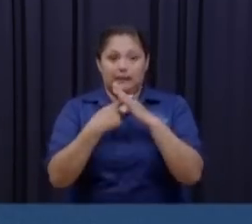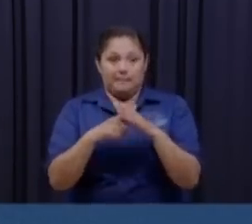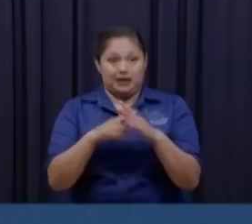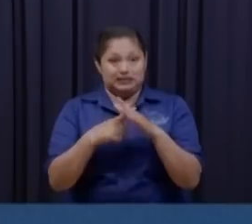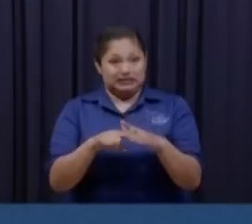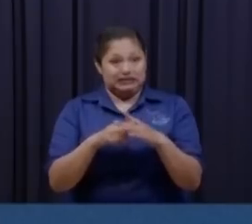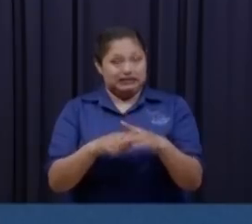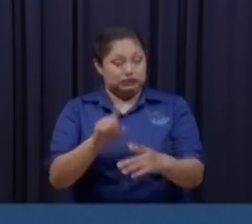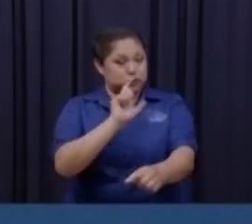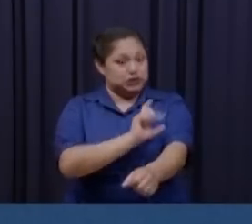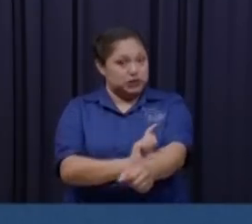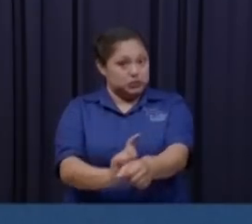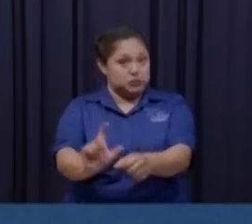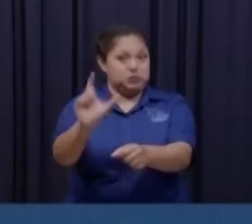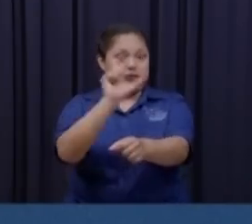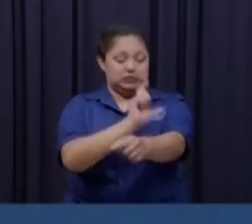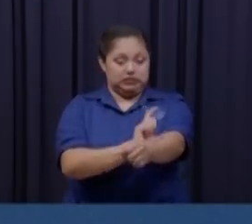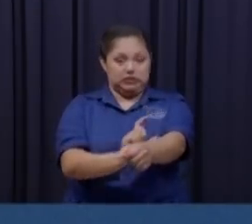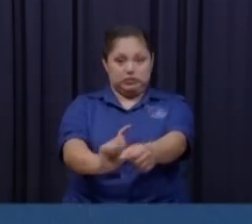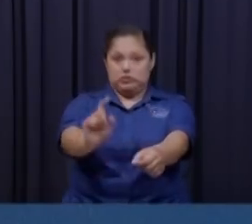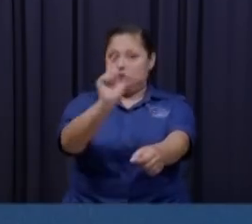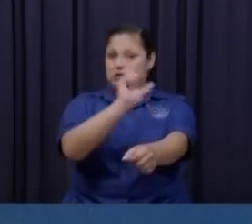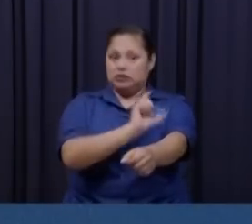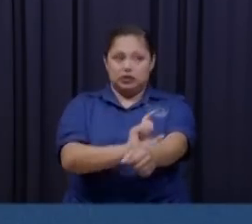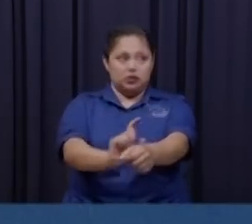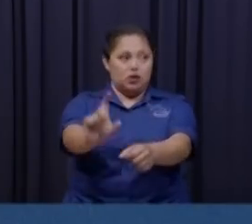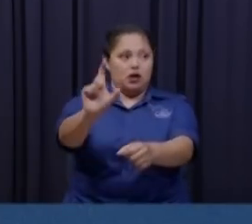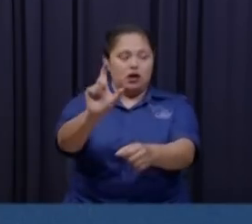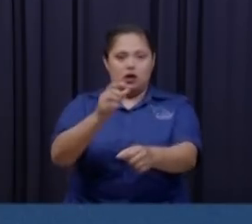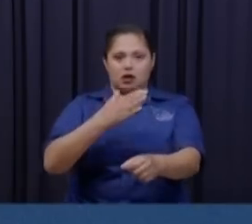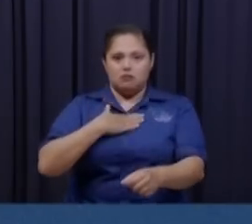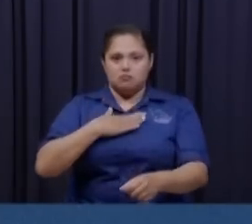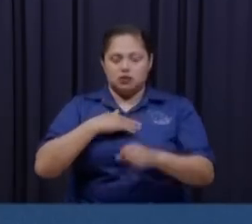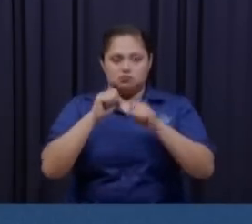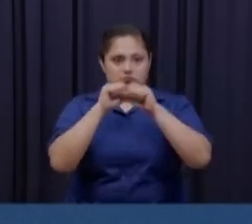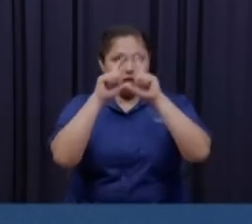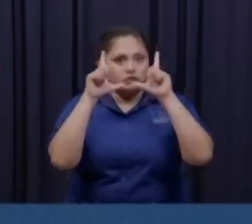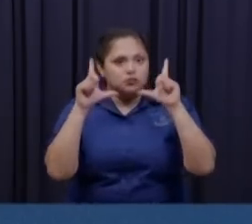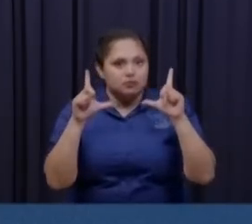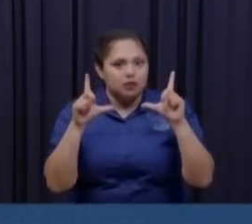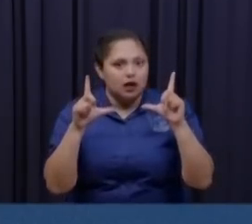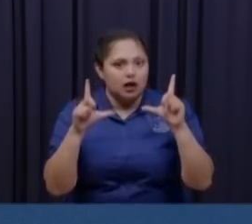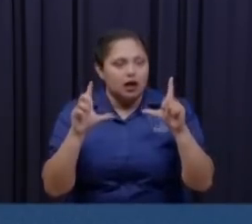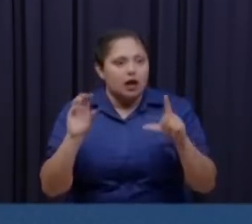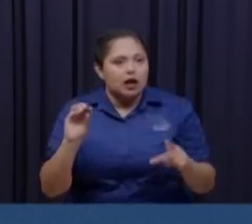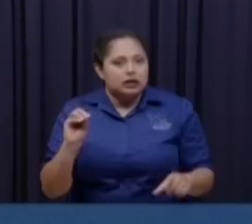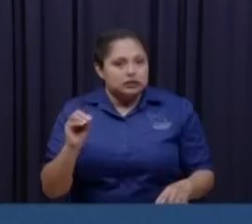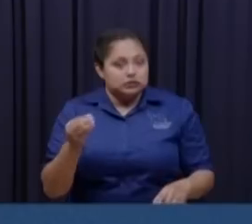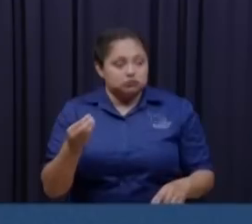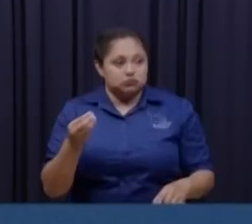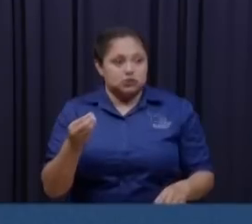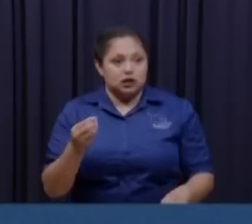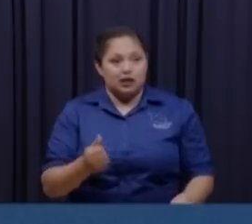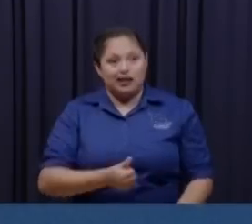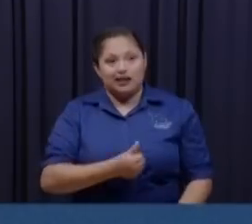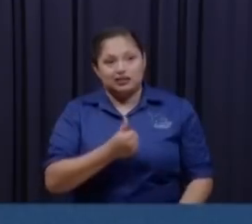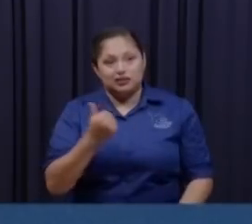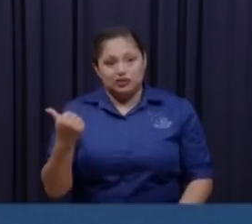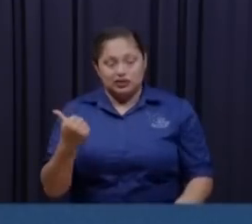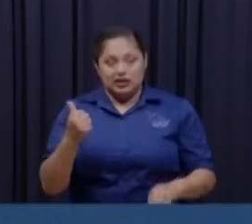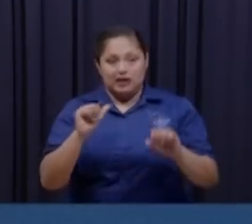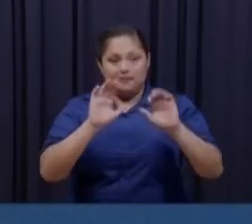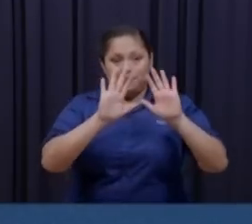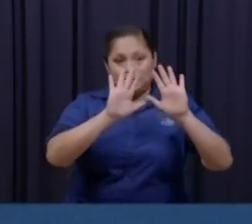Y empiezan y siguen. Y lo que me asombra es que las otras eran